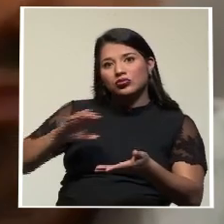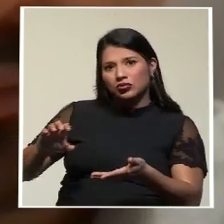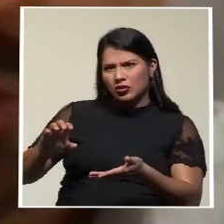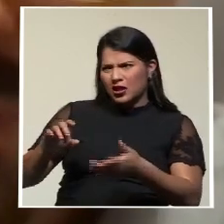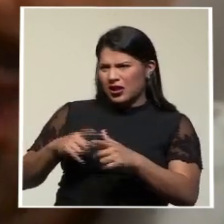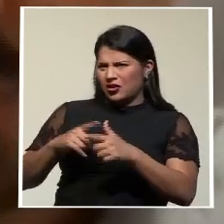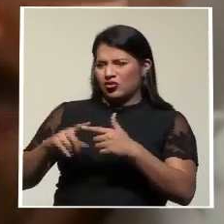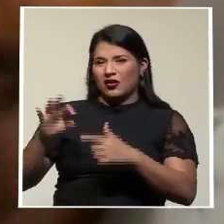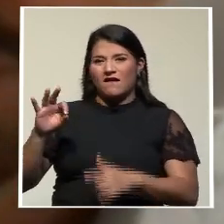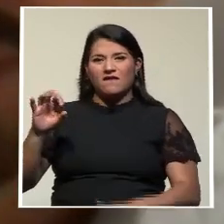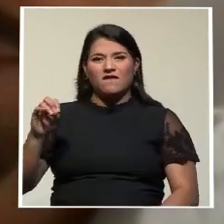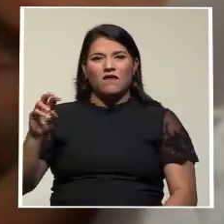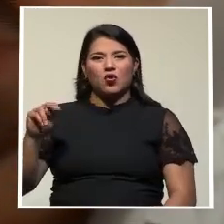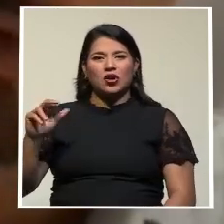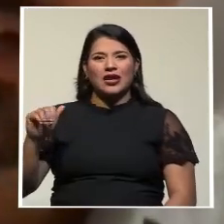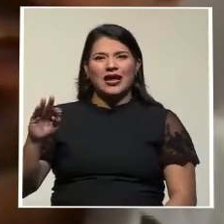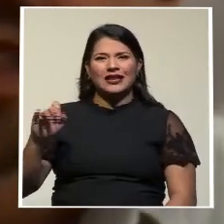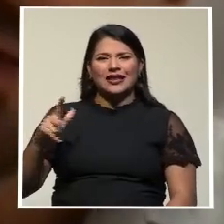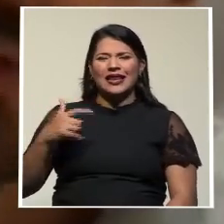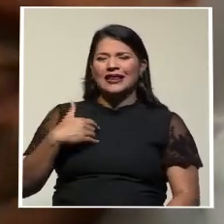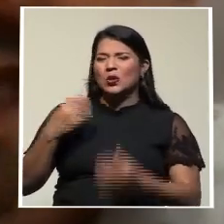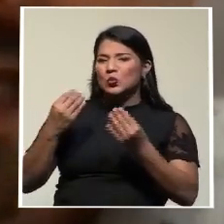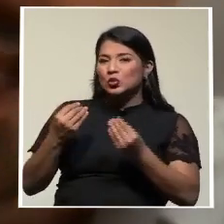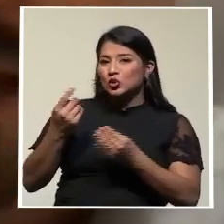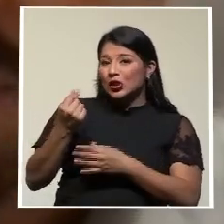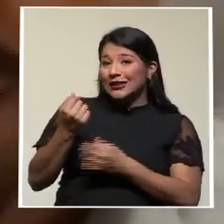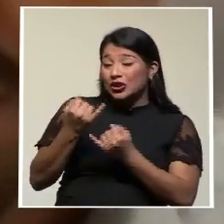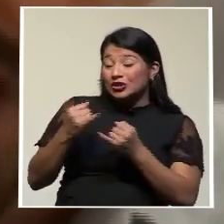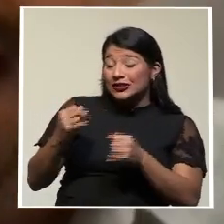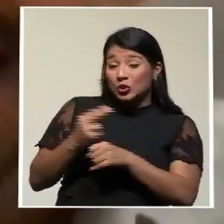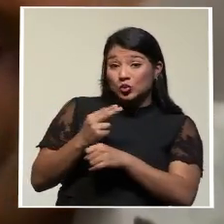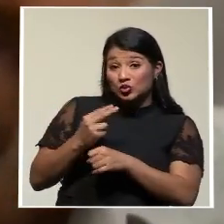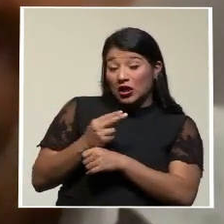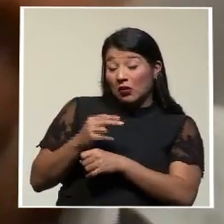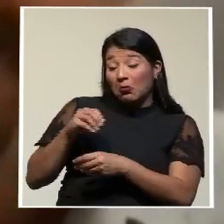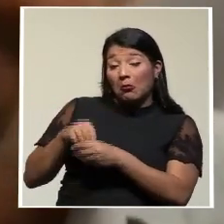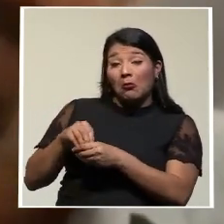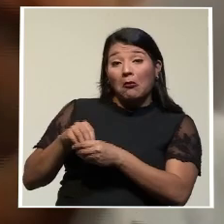no han podido ejecutar estos recursos y los tienen ahí en una buchaca.